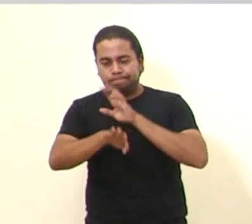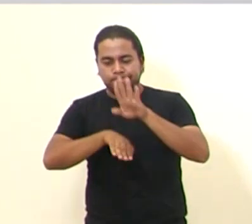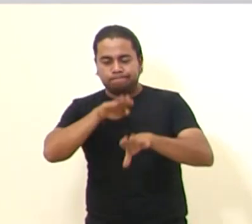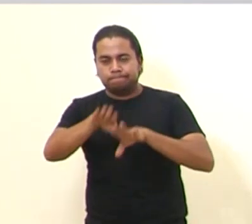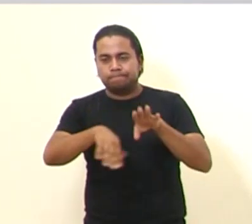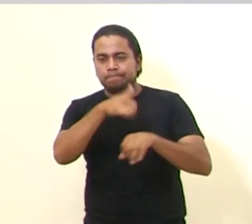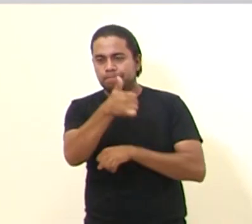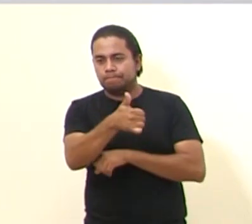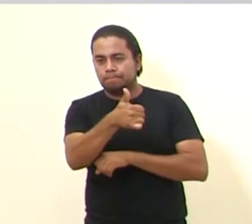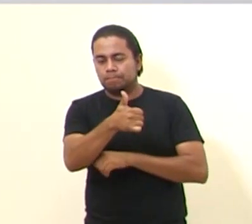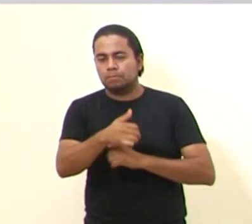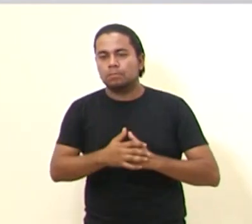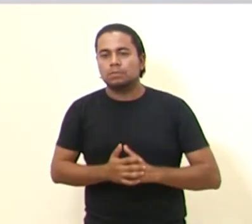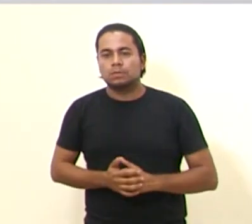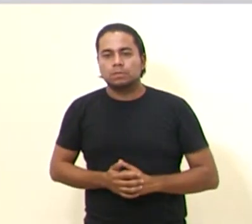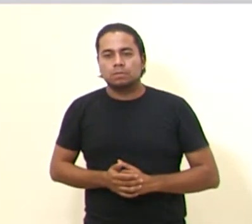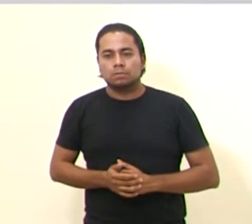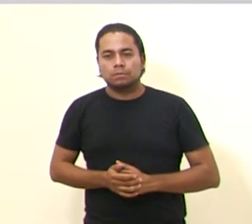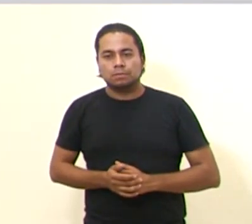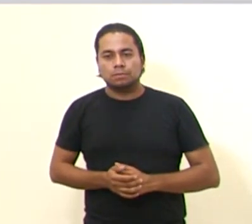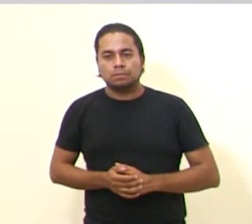Paso número 6.